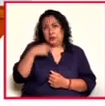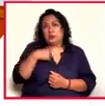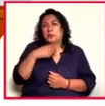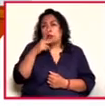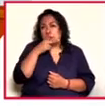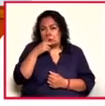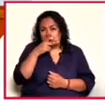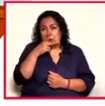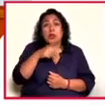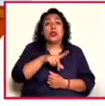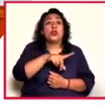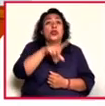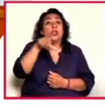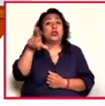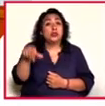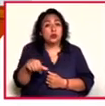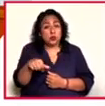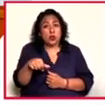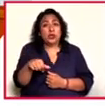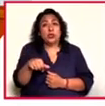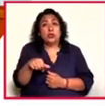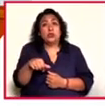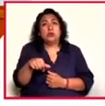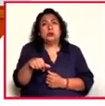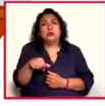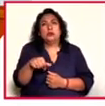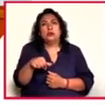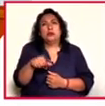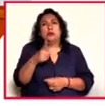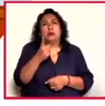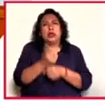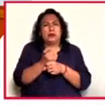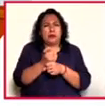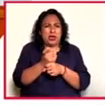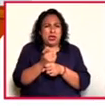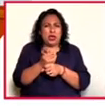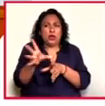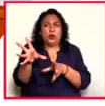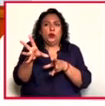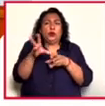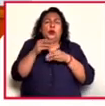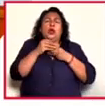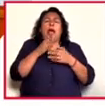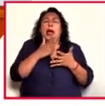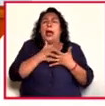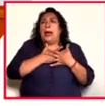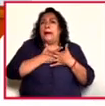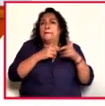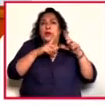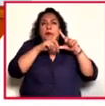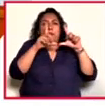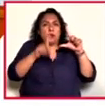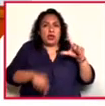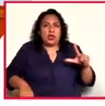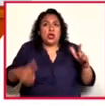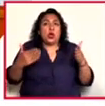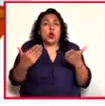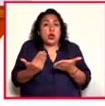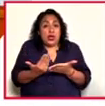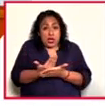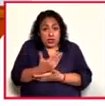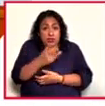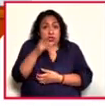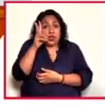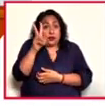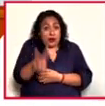después, pues en primer lugar absorbió ese amor a México porque nació literalmente